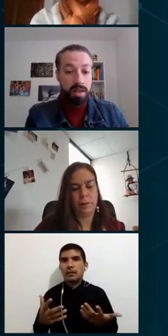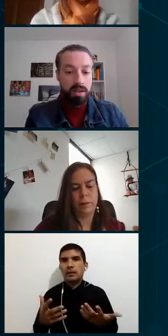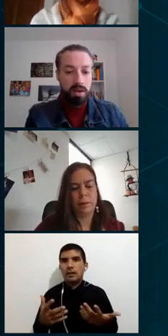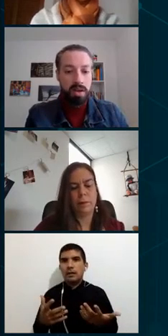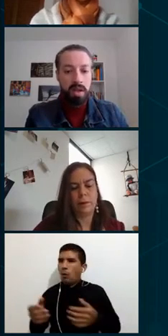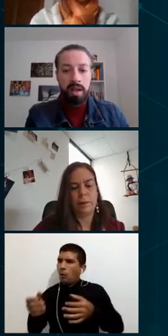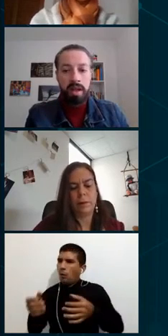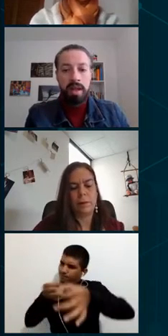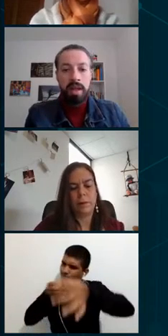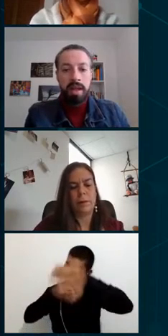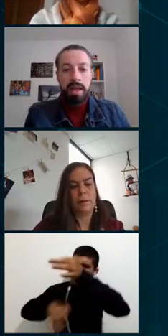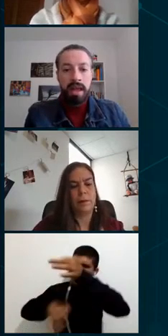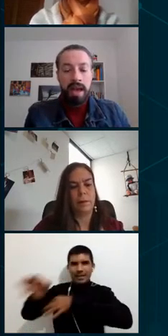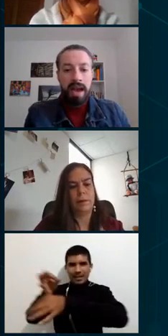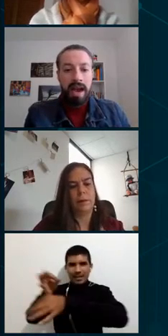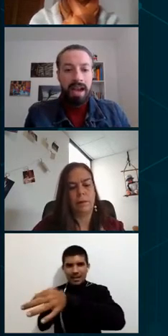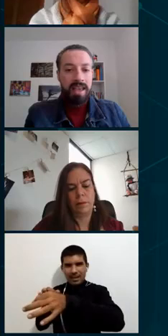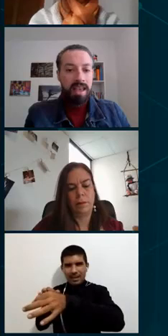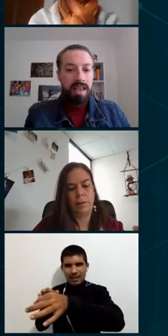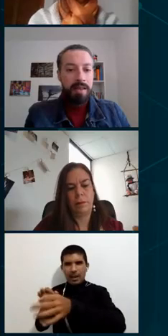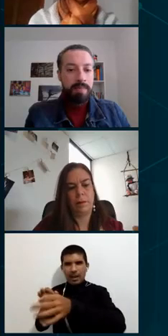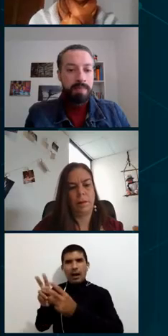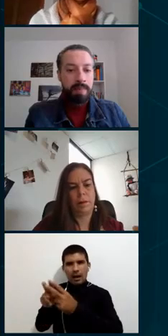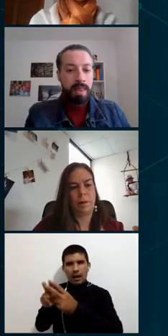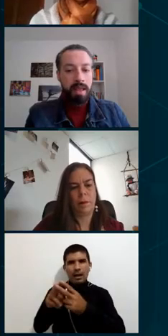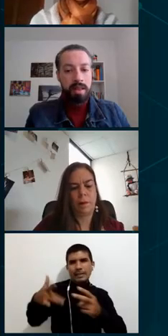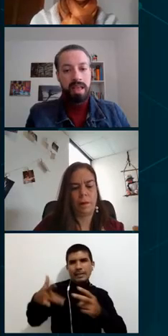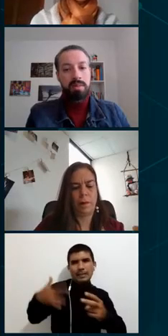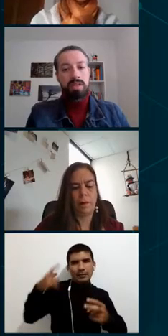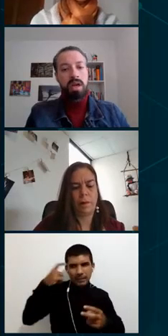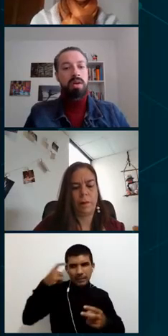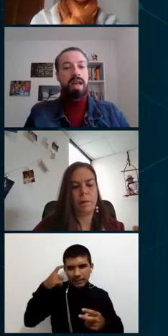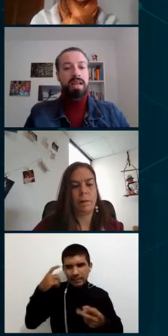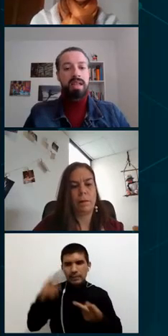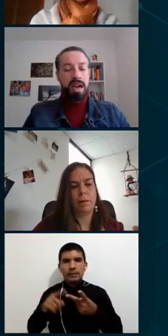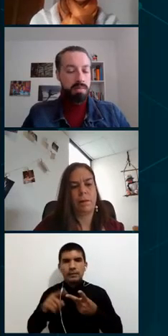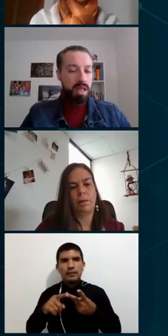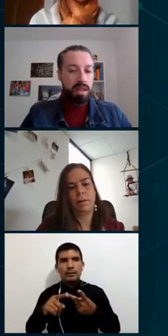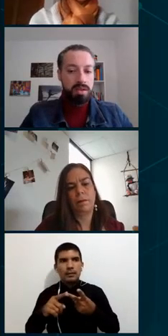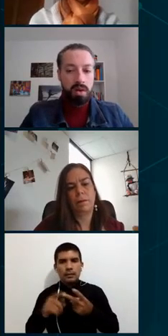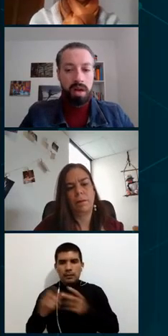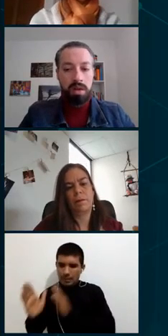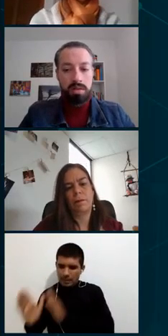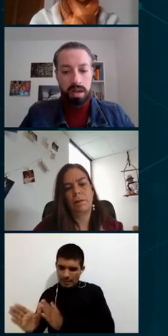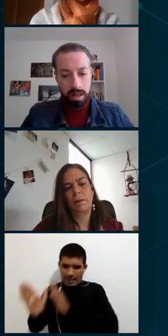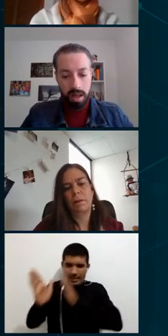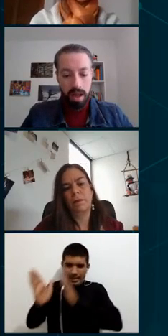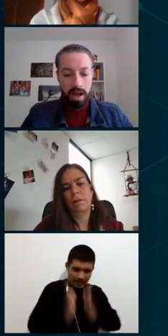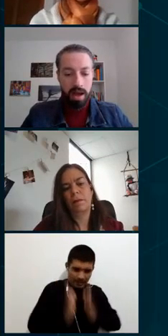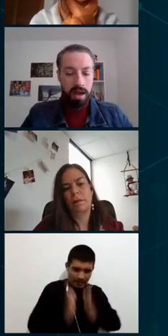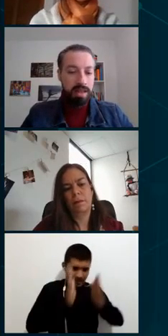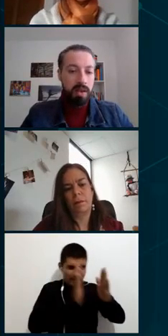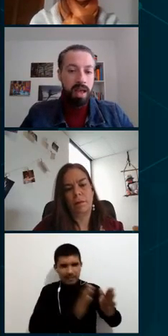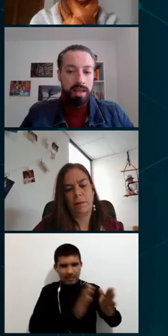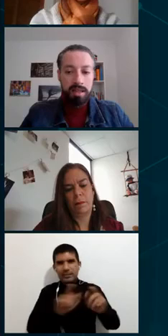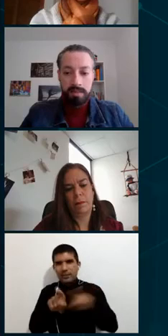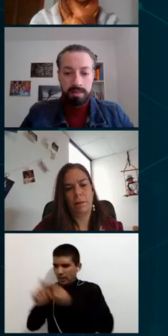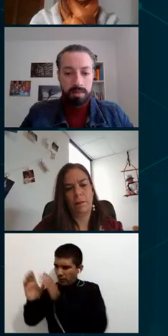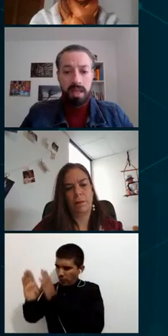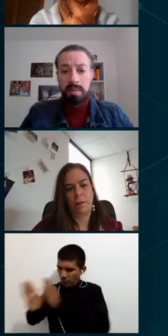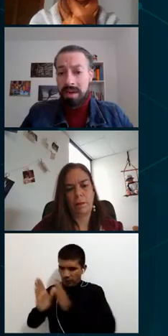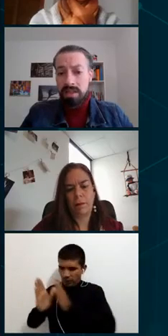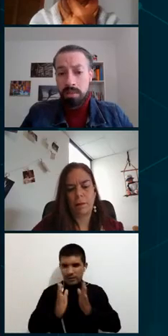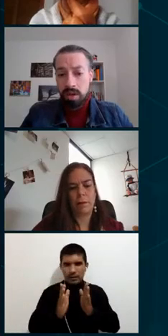etapa de definición. Aquí, digamos que una de las herramientas o de las